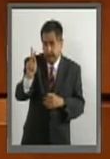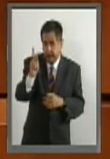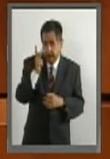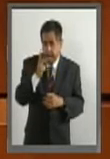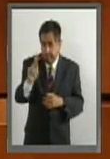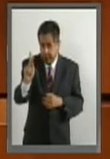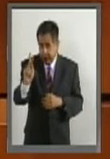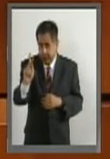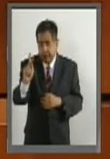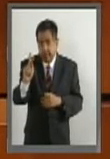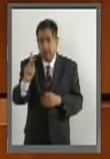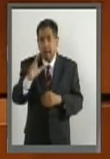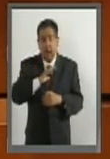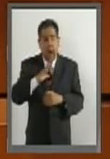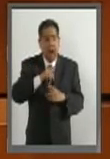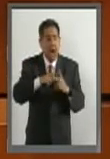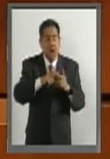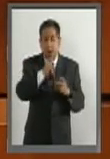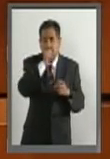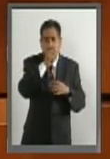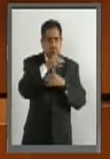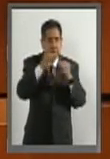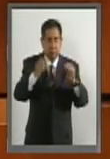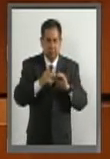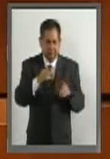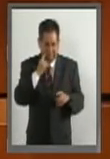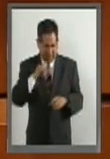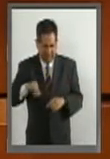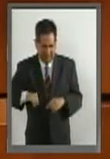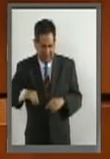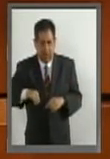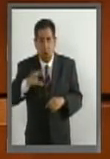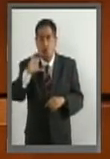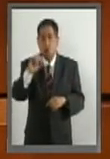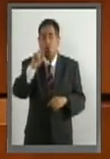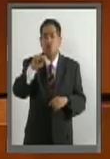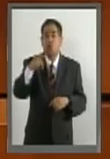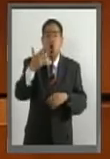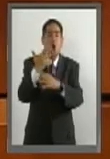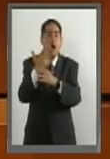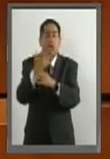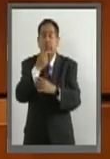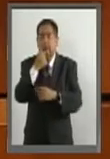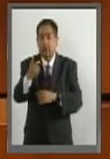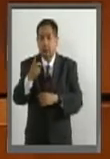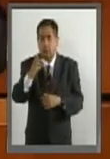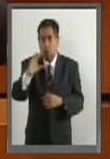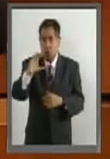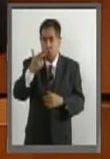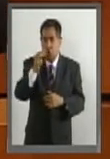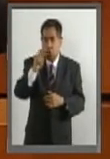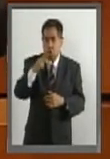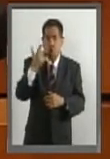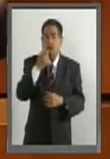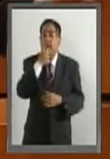Sin embargo, hay declaraciones muy interesantes de Osorio Chong. Osorio Chong dice,